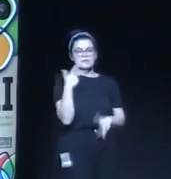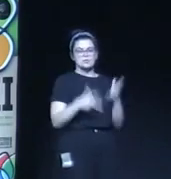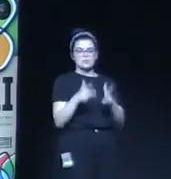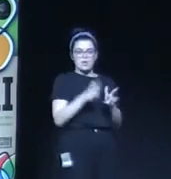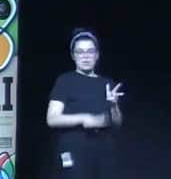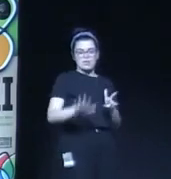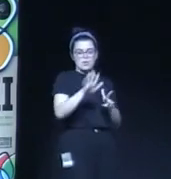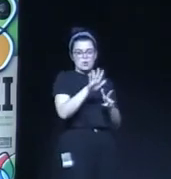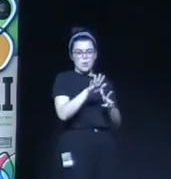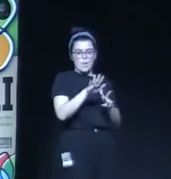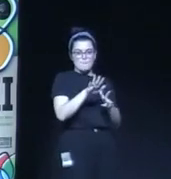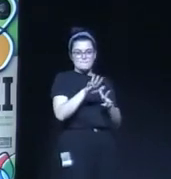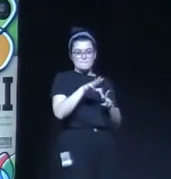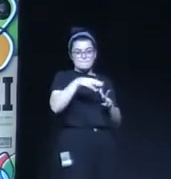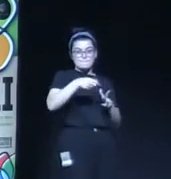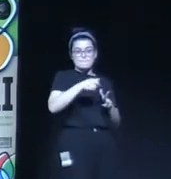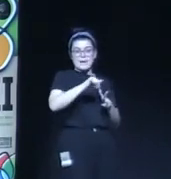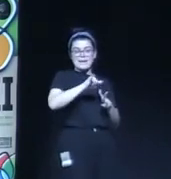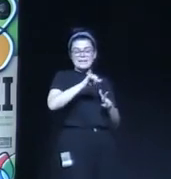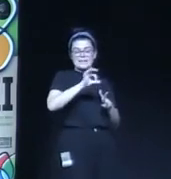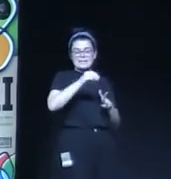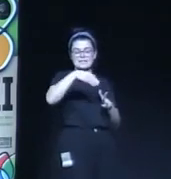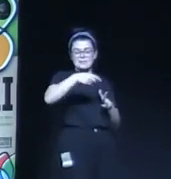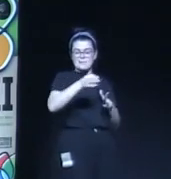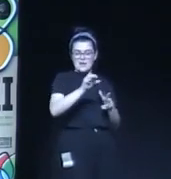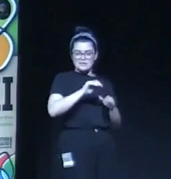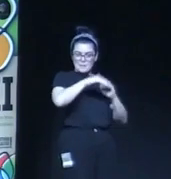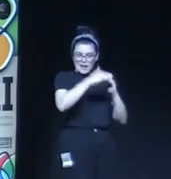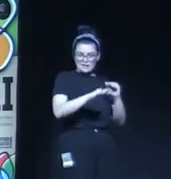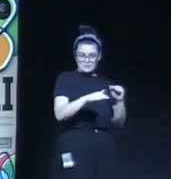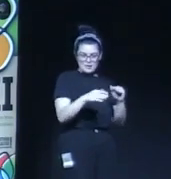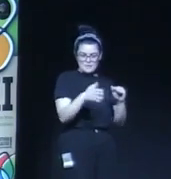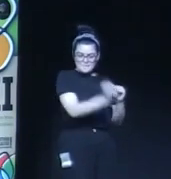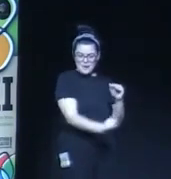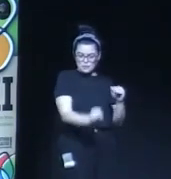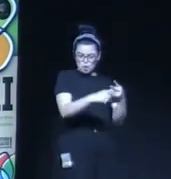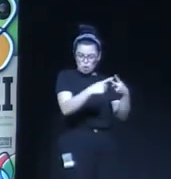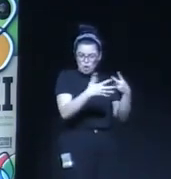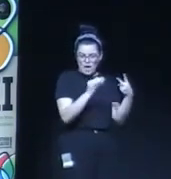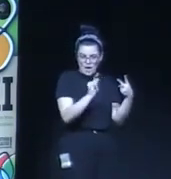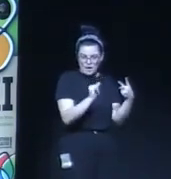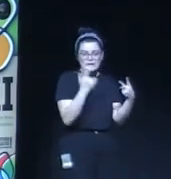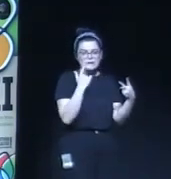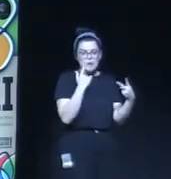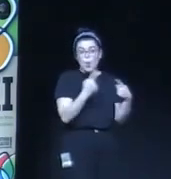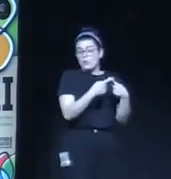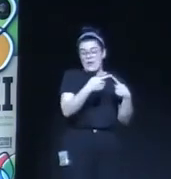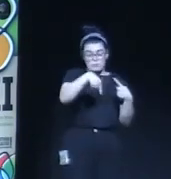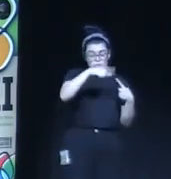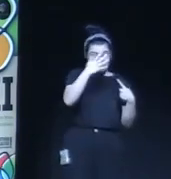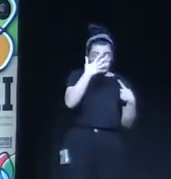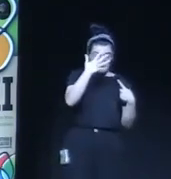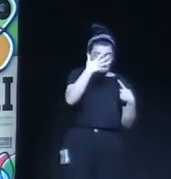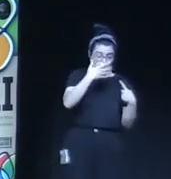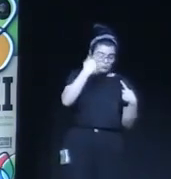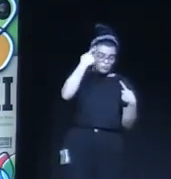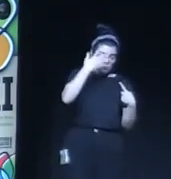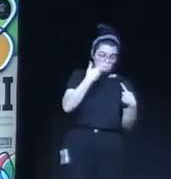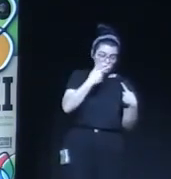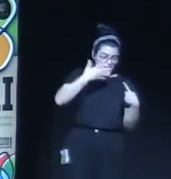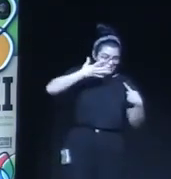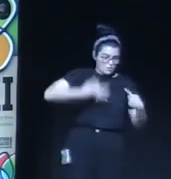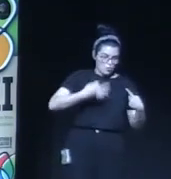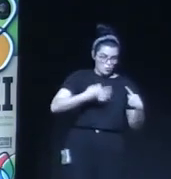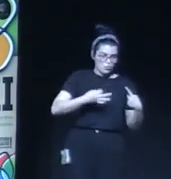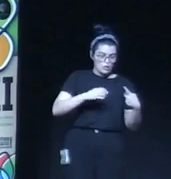preciosas. Una la conocéis seguro porque se ha puesto en valor y la otra es de lo que estamos hablando. La